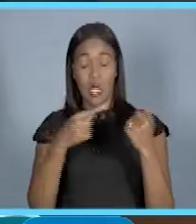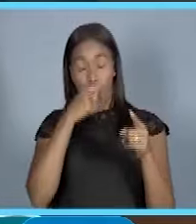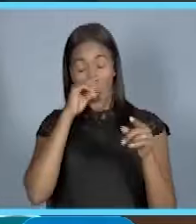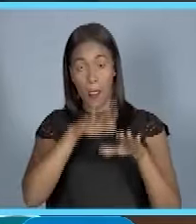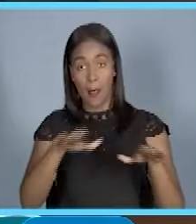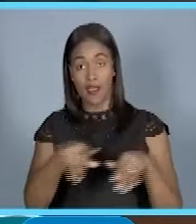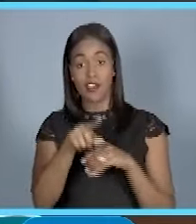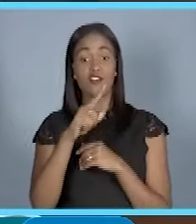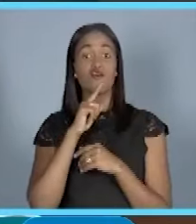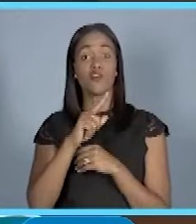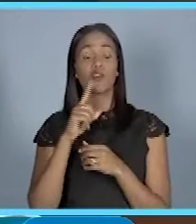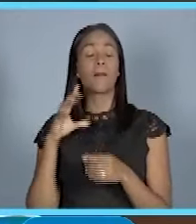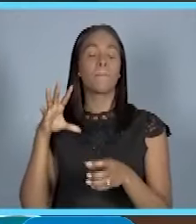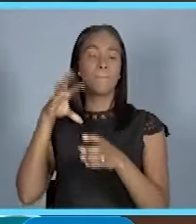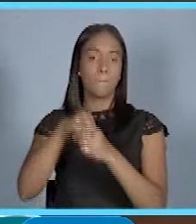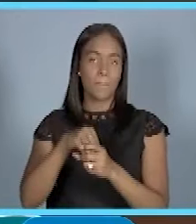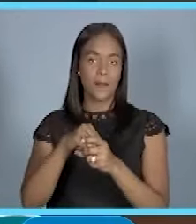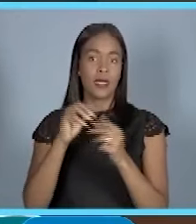son parte